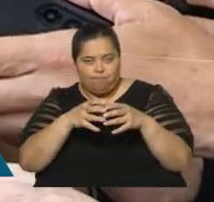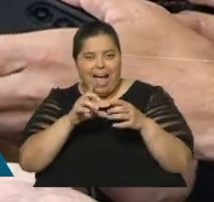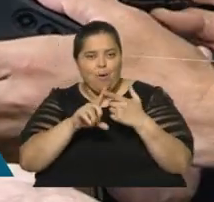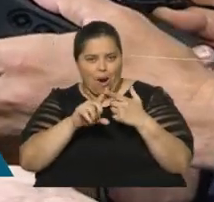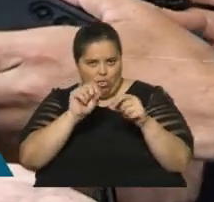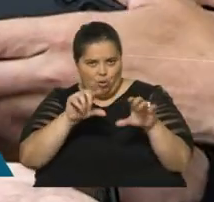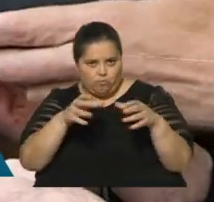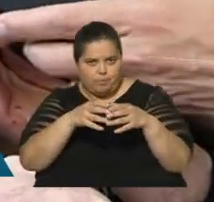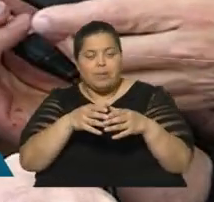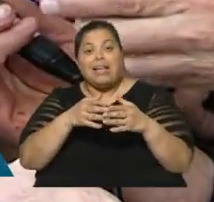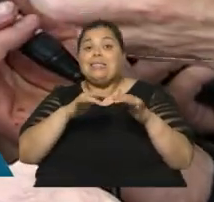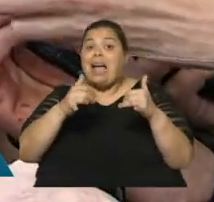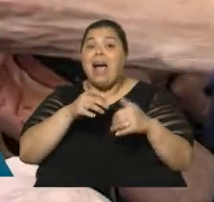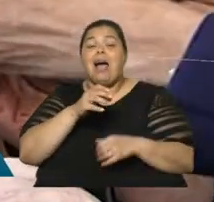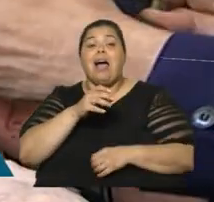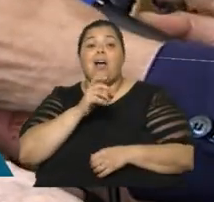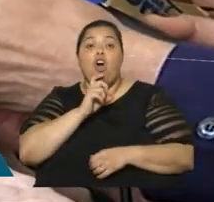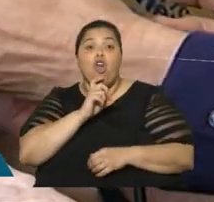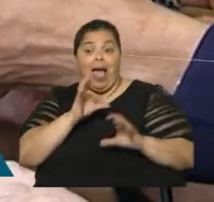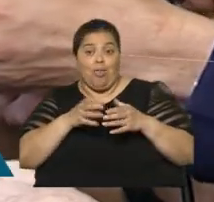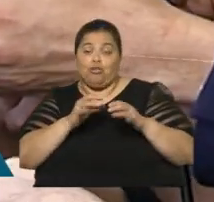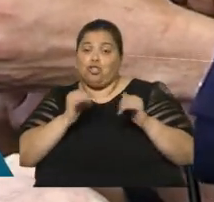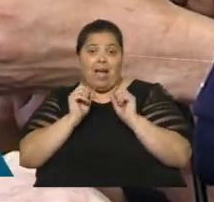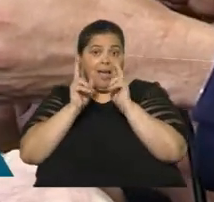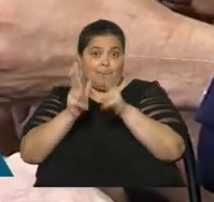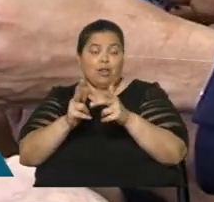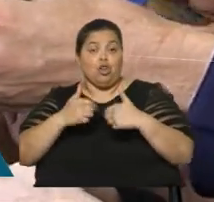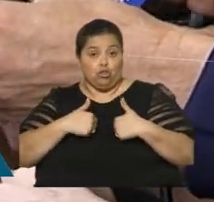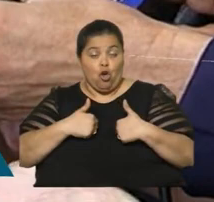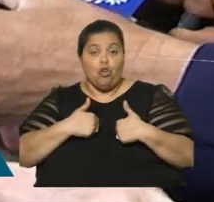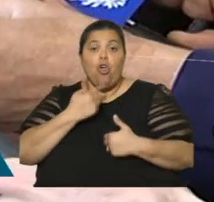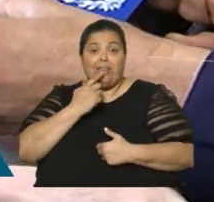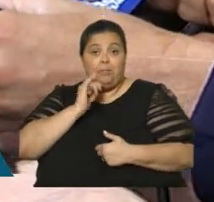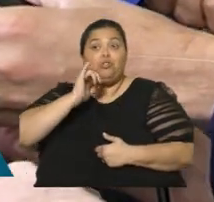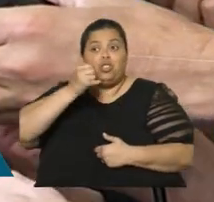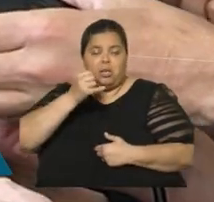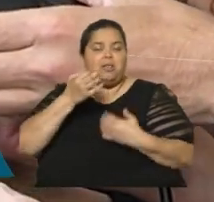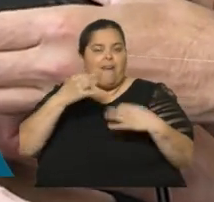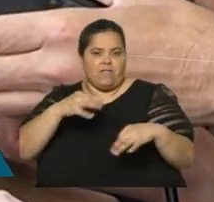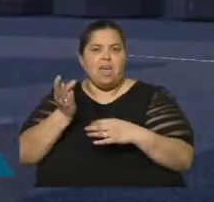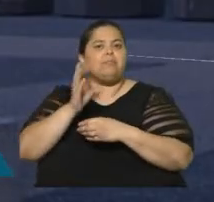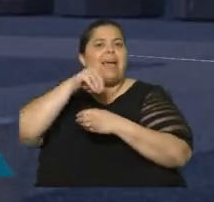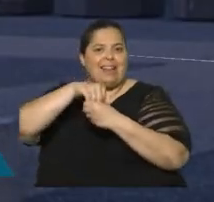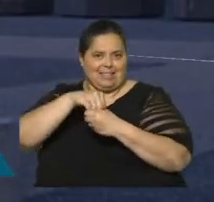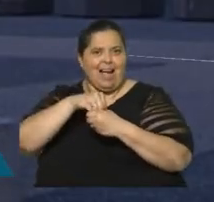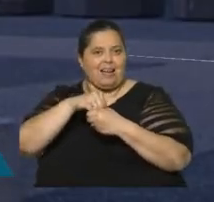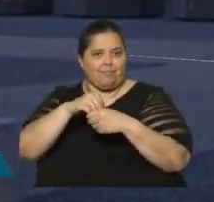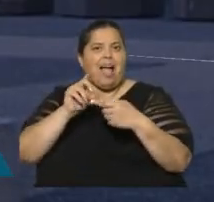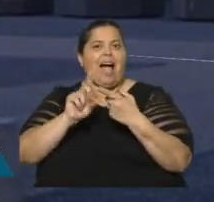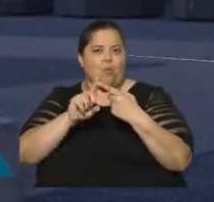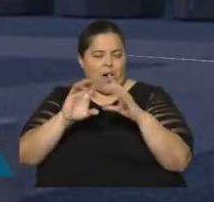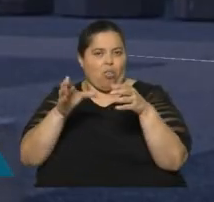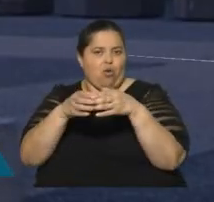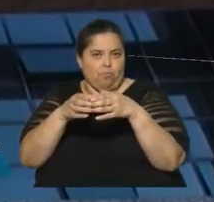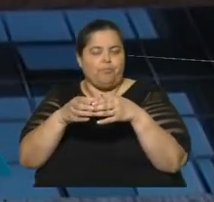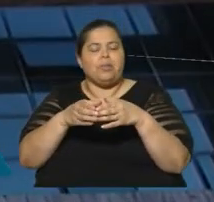el Partido Colorado ya se ha pronunciado hace más de un año. Nosotros somos partidarios de ingresar al CPTPP. O sea, desde el punto de vista del